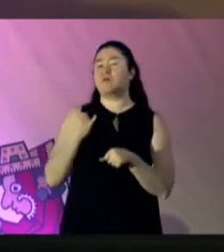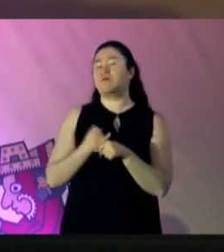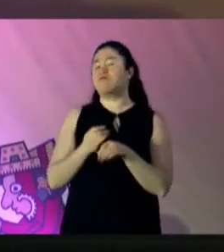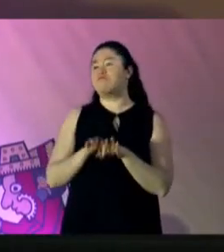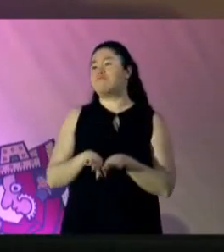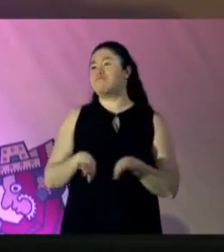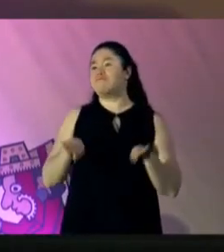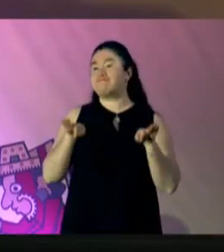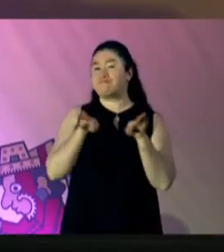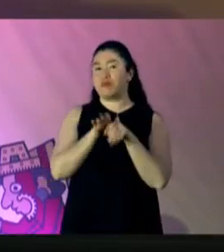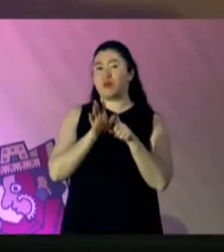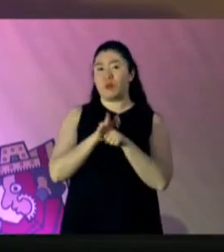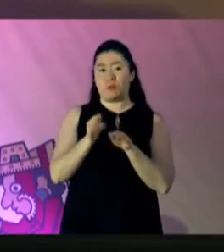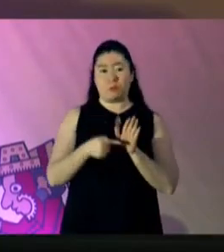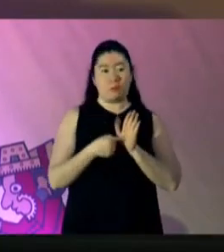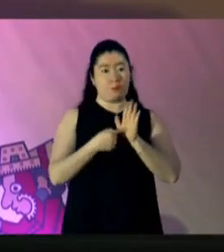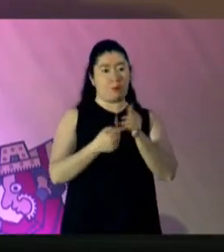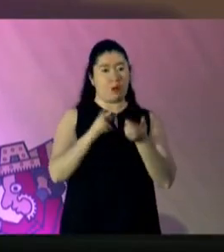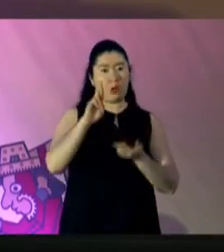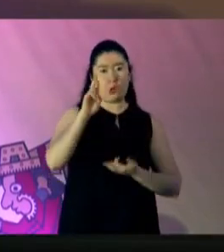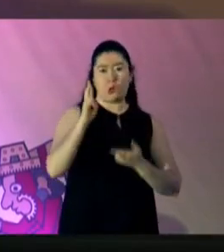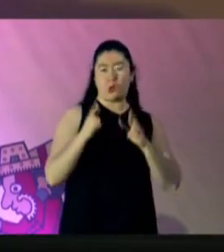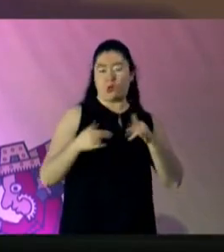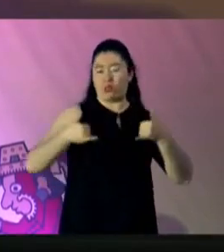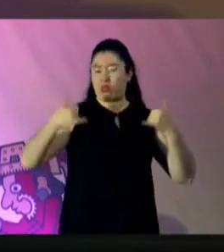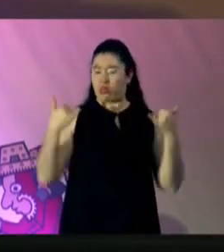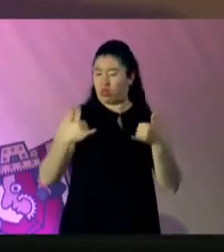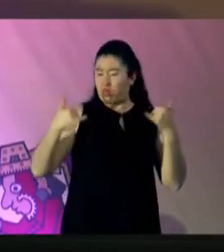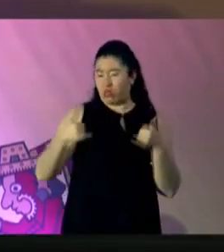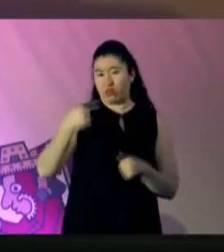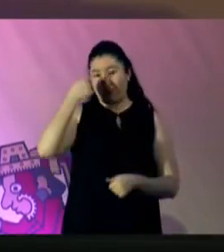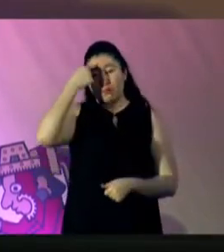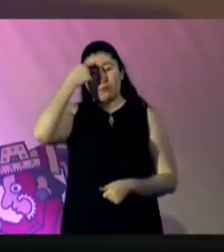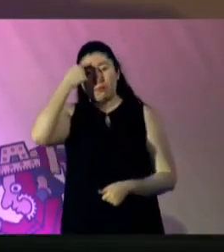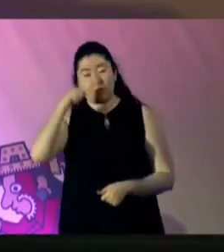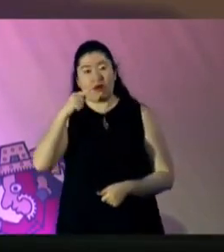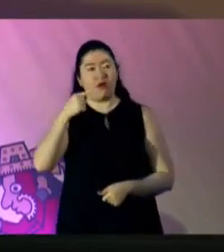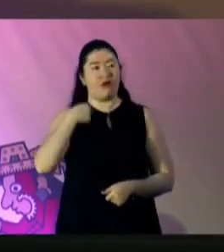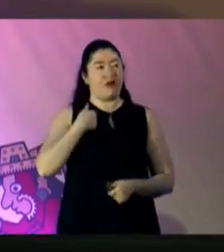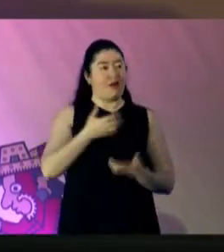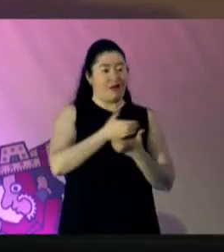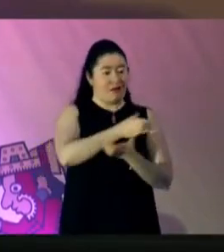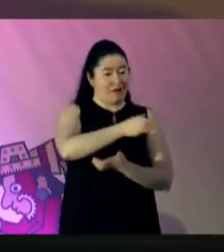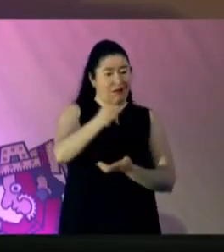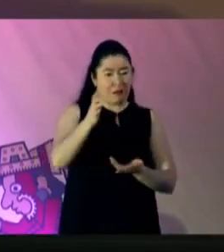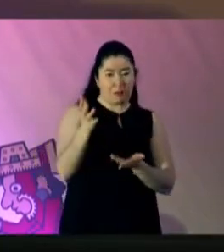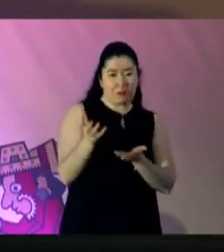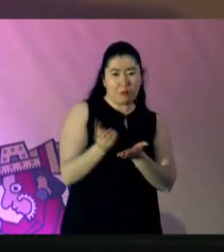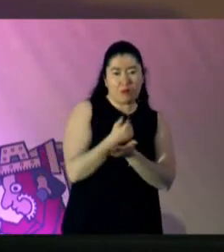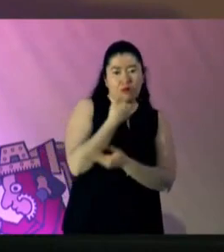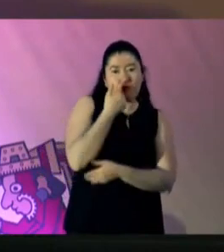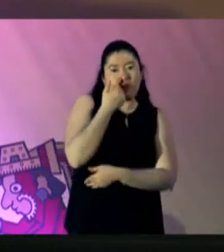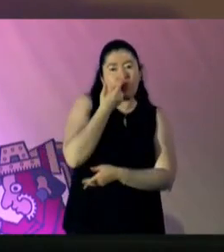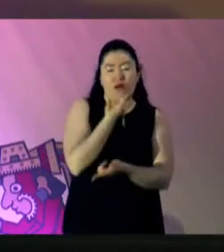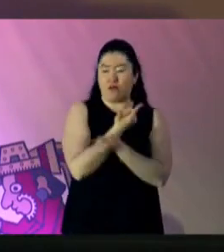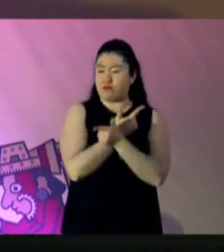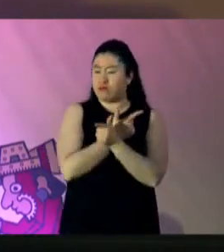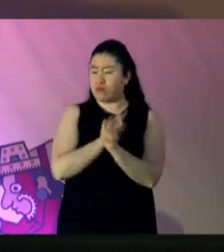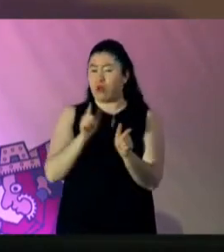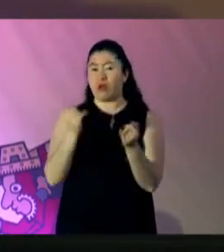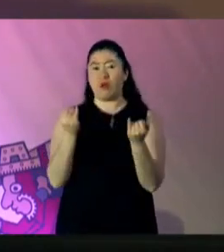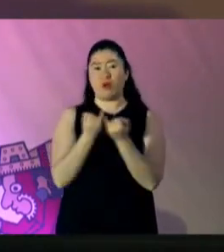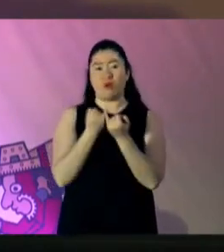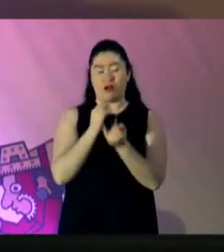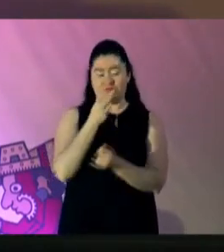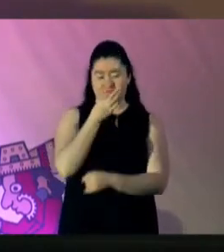la rebeldía la lucha por la justicia la lucha por la tierra la lucha por la libertad y la lucha por la